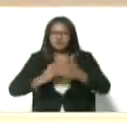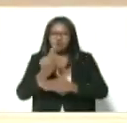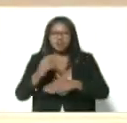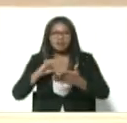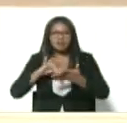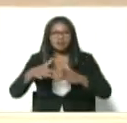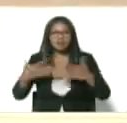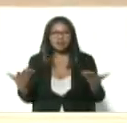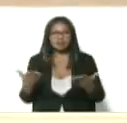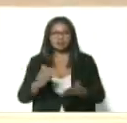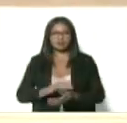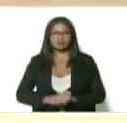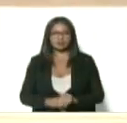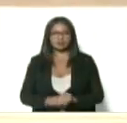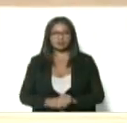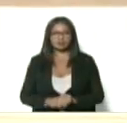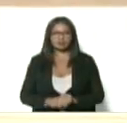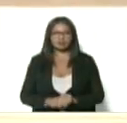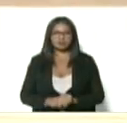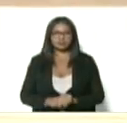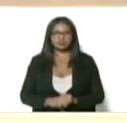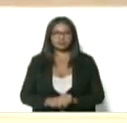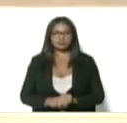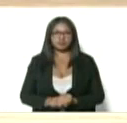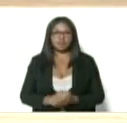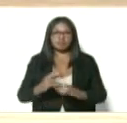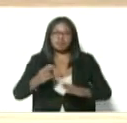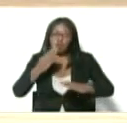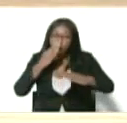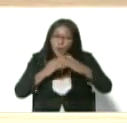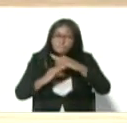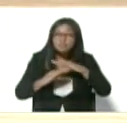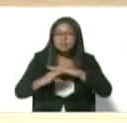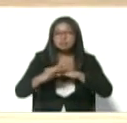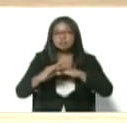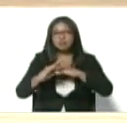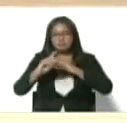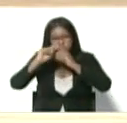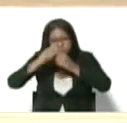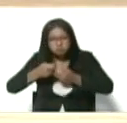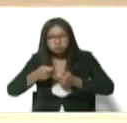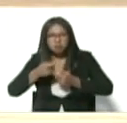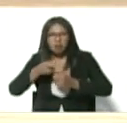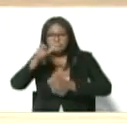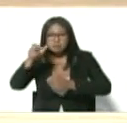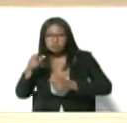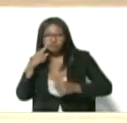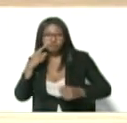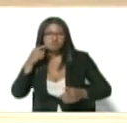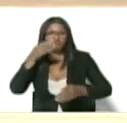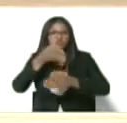a favor de los humildes del ciudadano de a pie